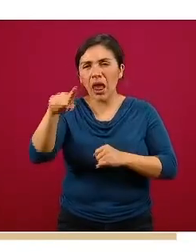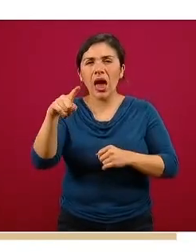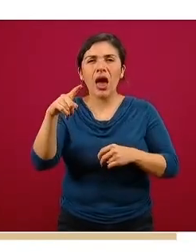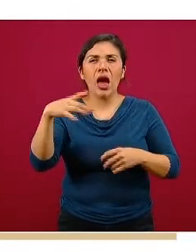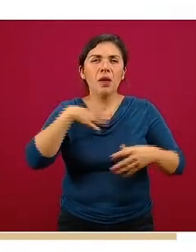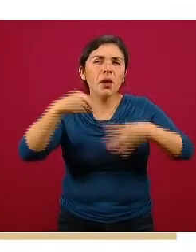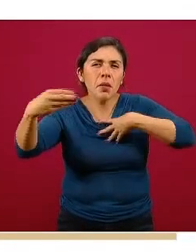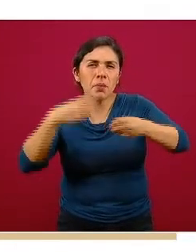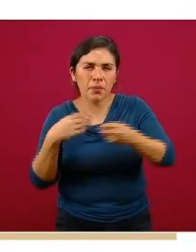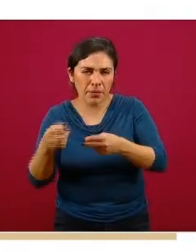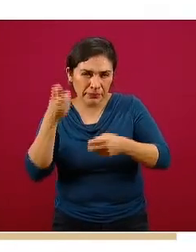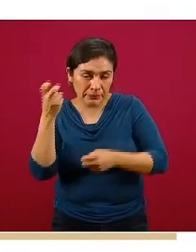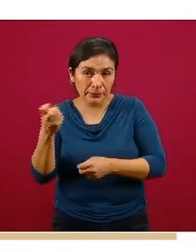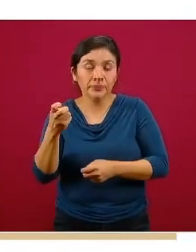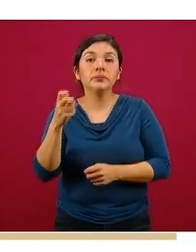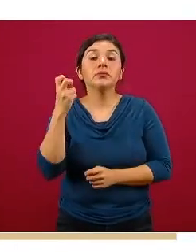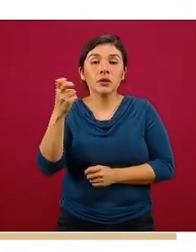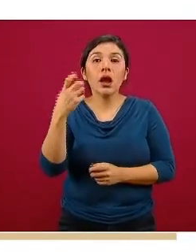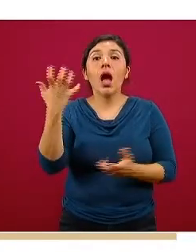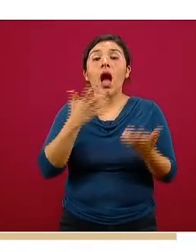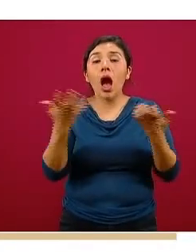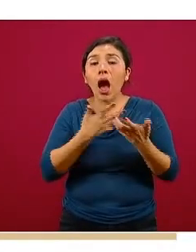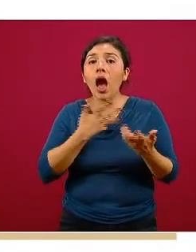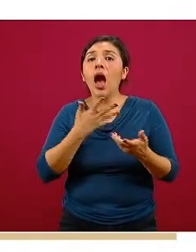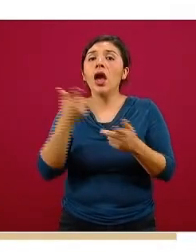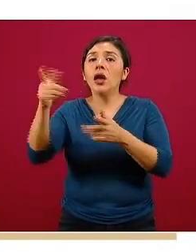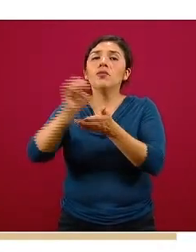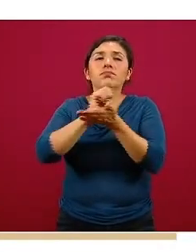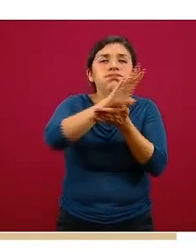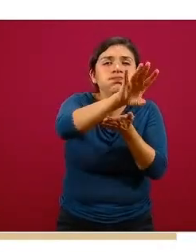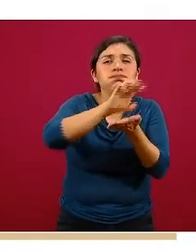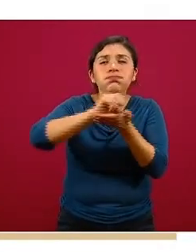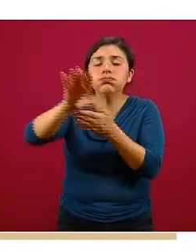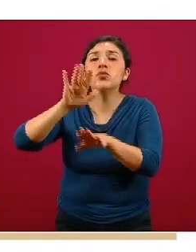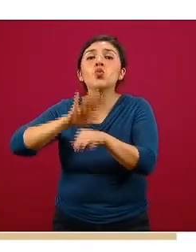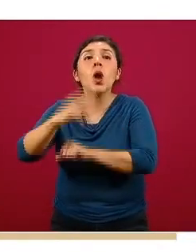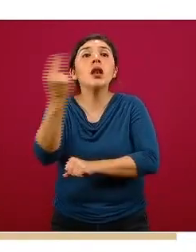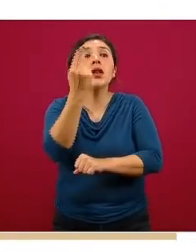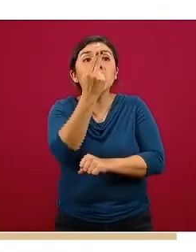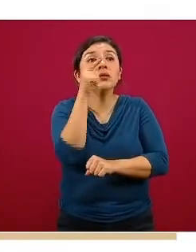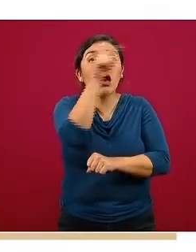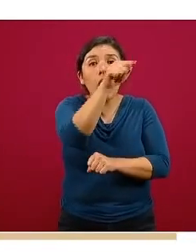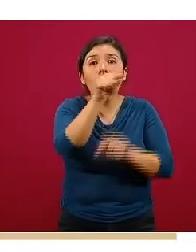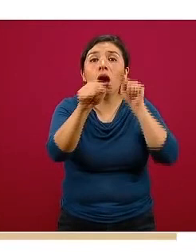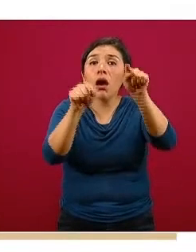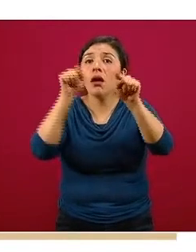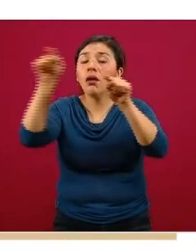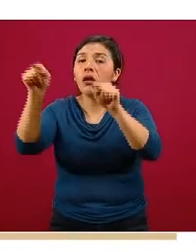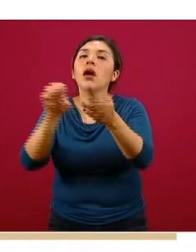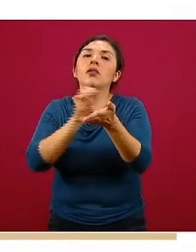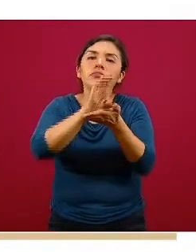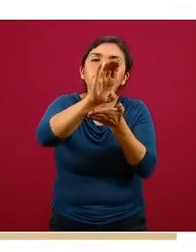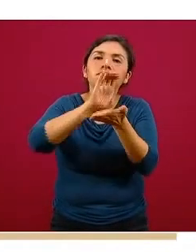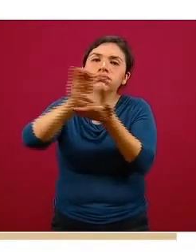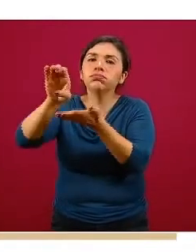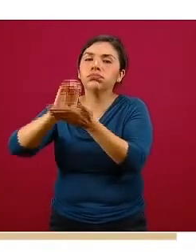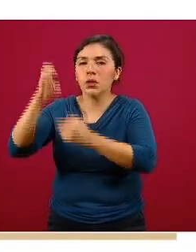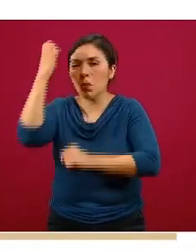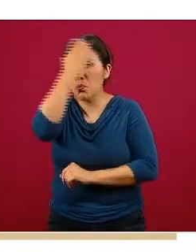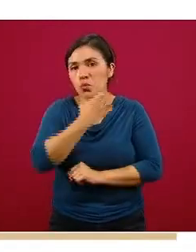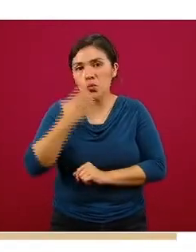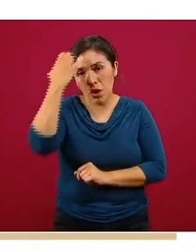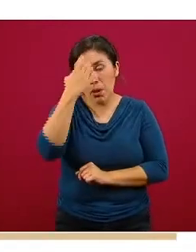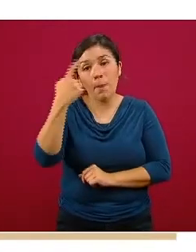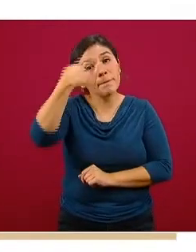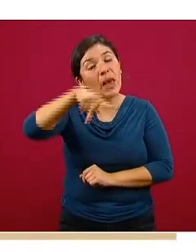Epidemiológico, desde donde se están enviando, se están surtiendo en la medida que la red y los laboratorios están utilizándolas. La idea